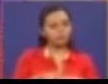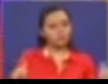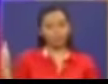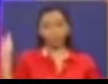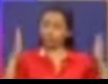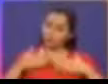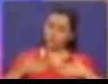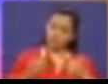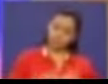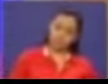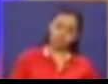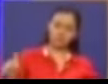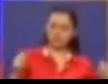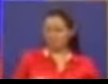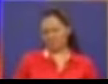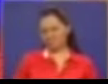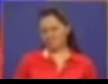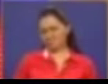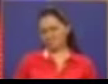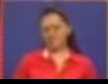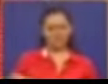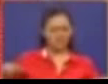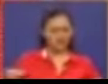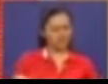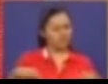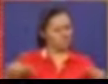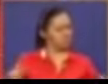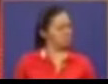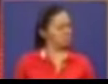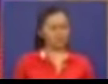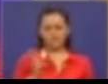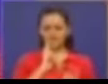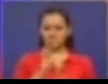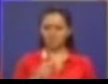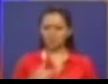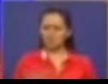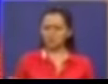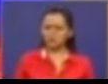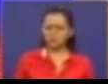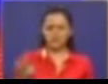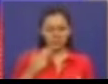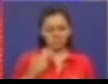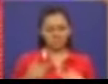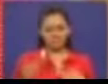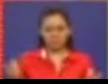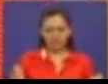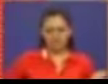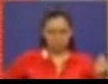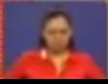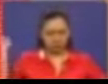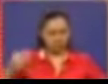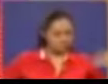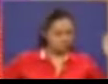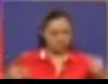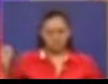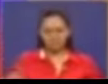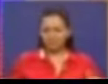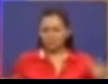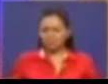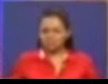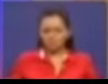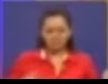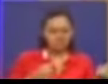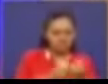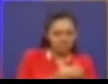independiente. Invertíamos más que Cuba, pero los resultados eran mucho menores, porque cada quien hacía lo que le daba la gana. De repente apoyaban